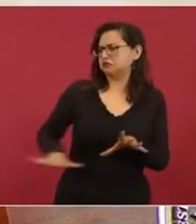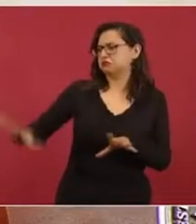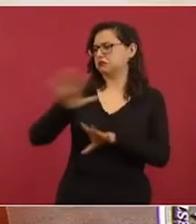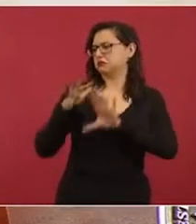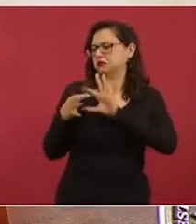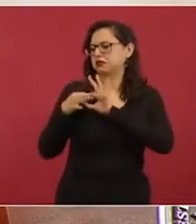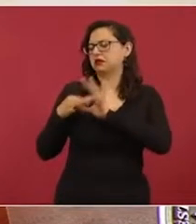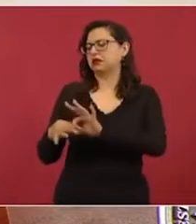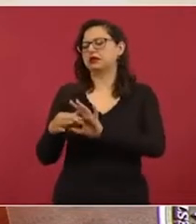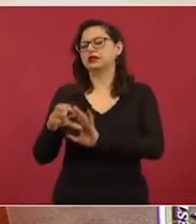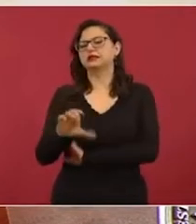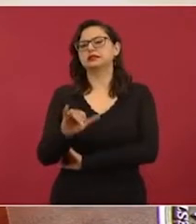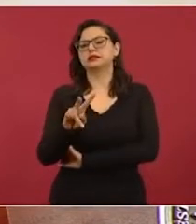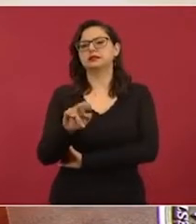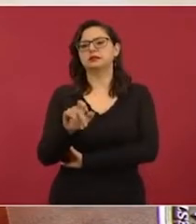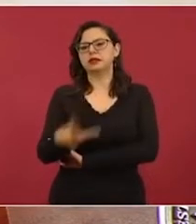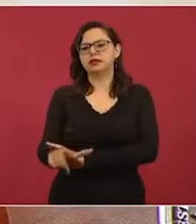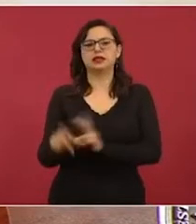ética,